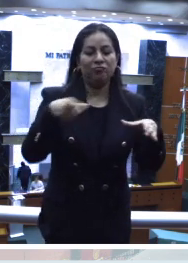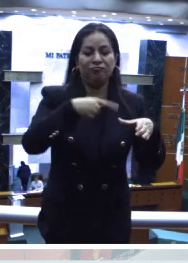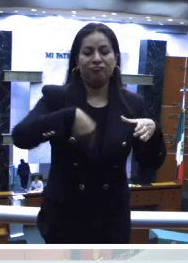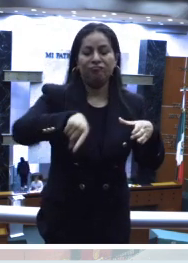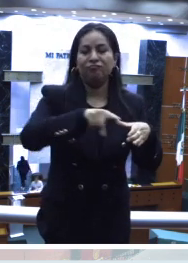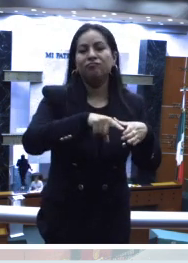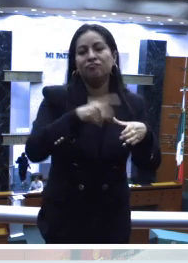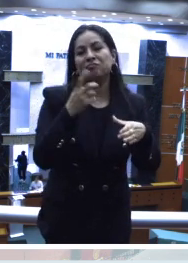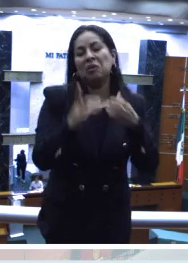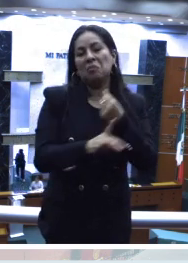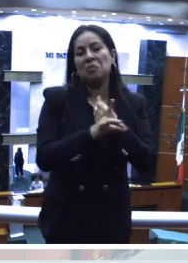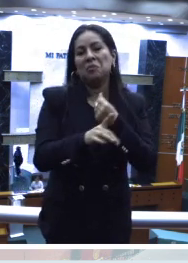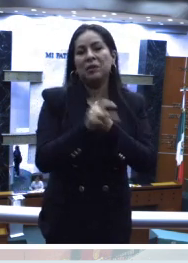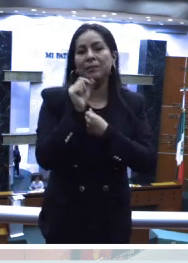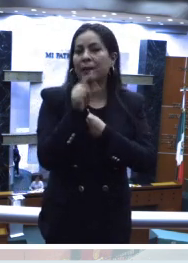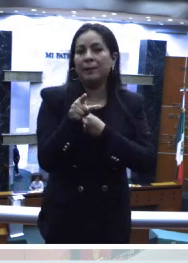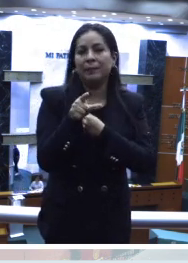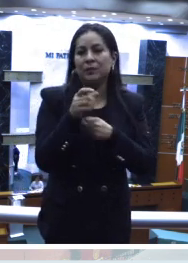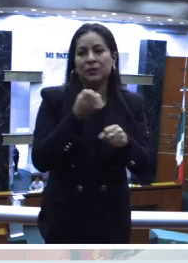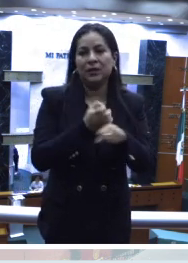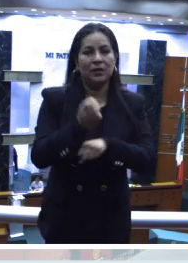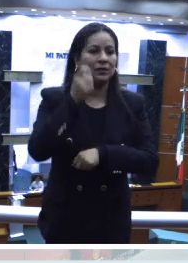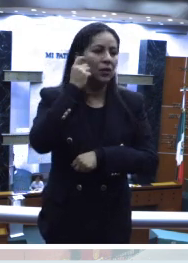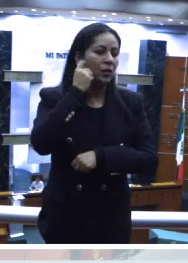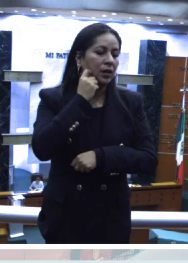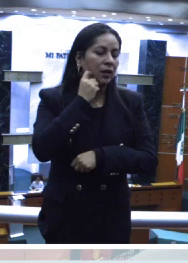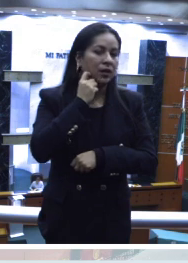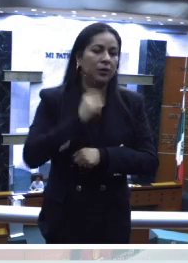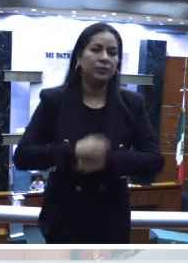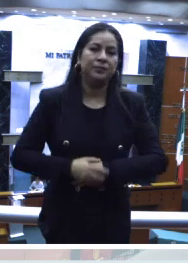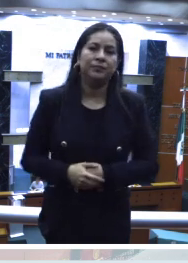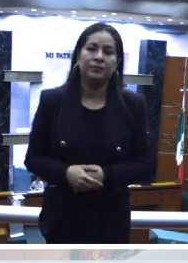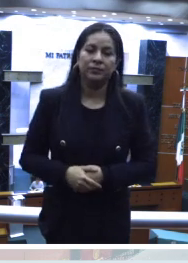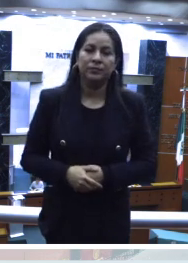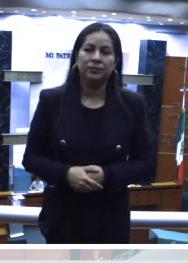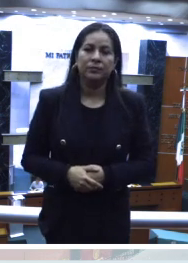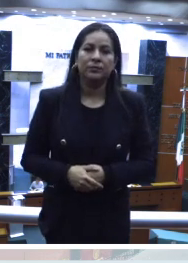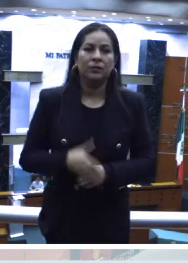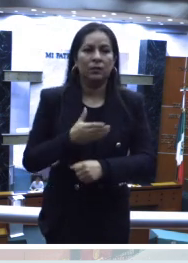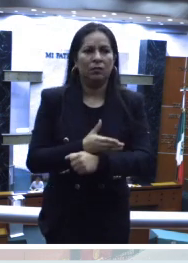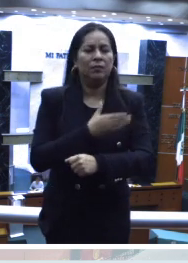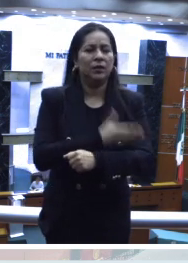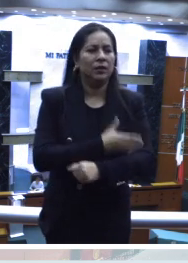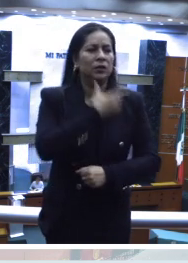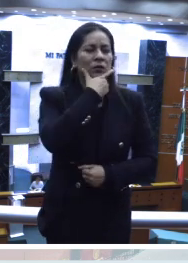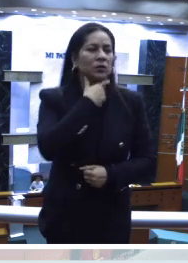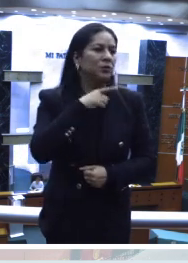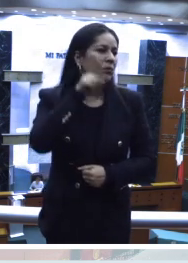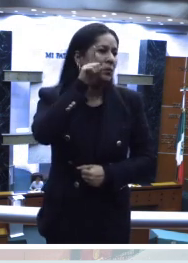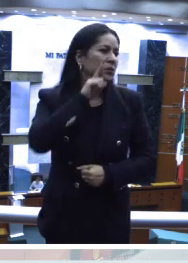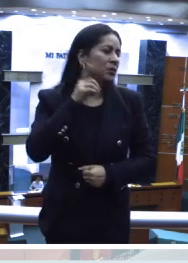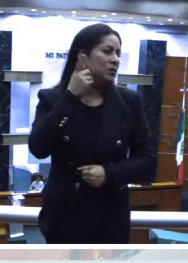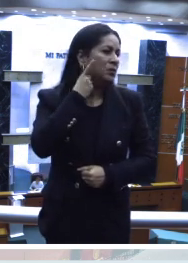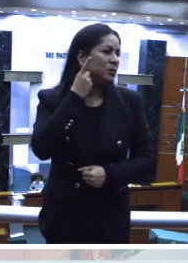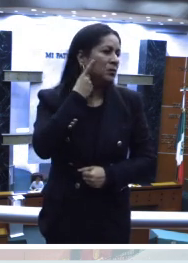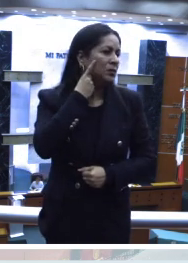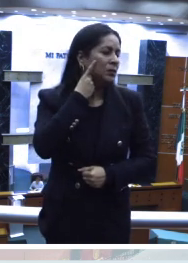consecuencia también en el Estado de Guerrero compañeras y compañeros